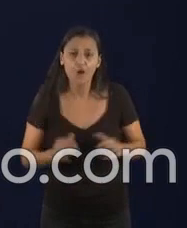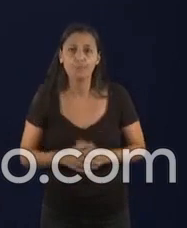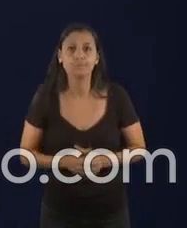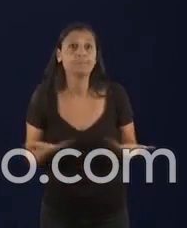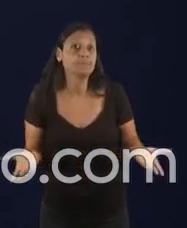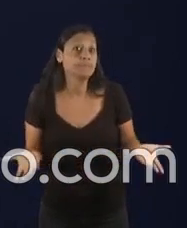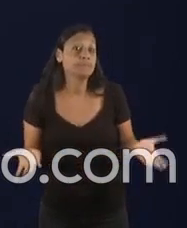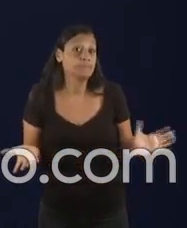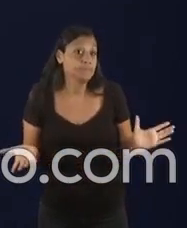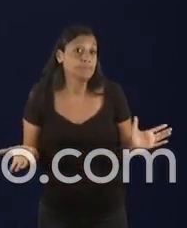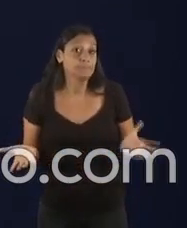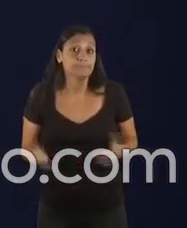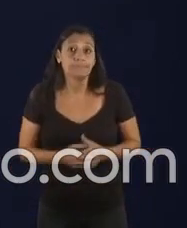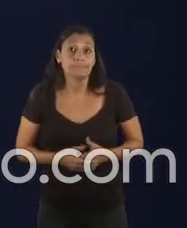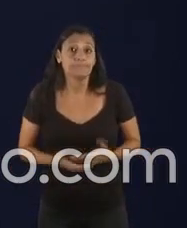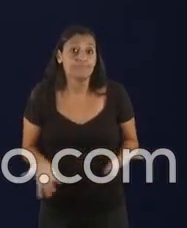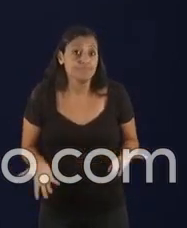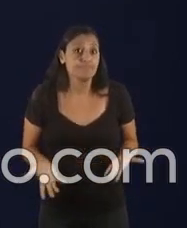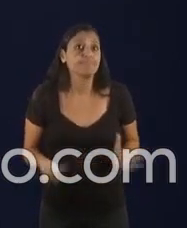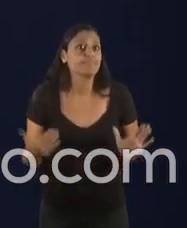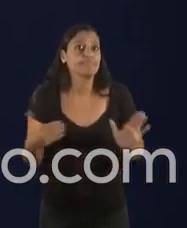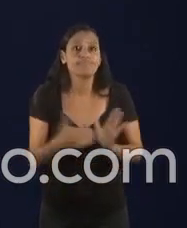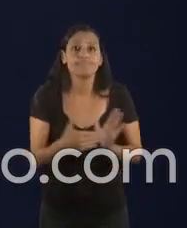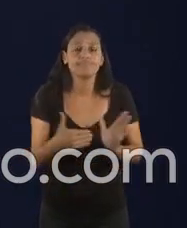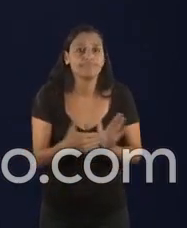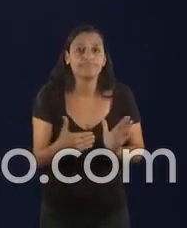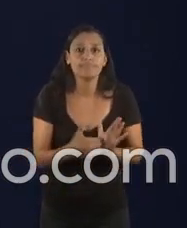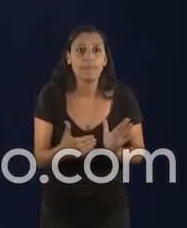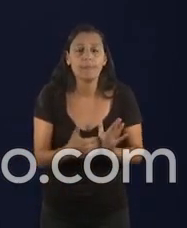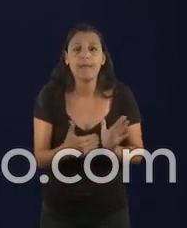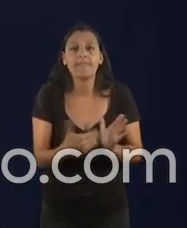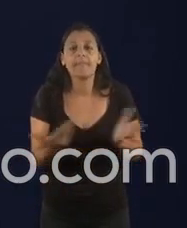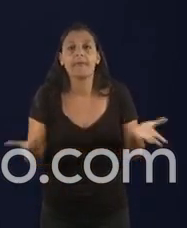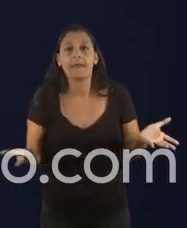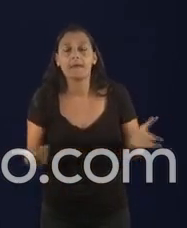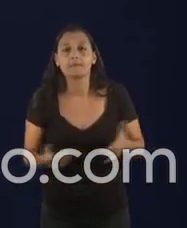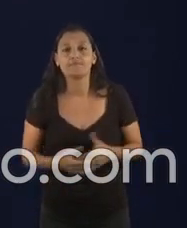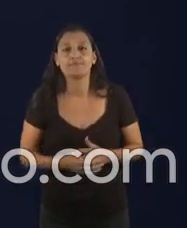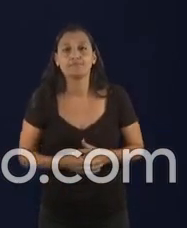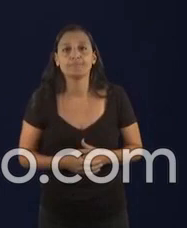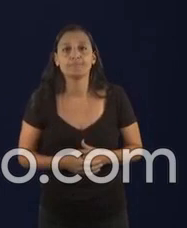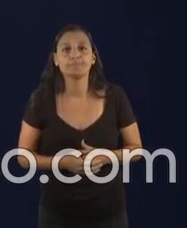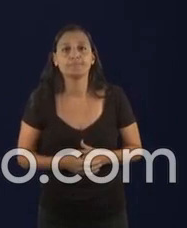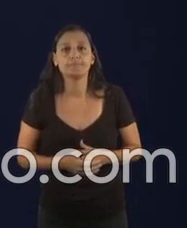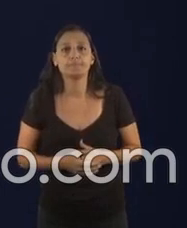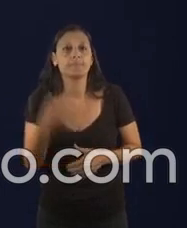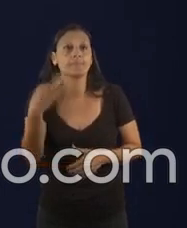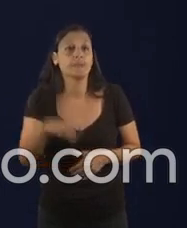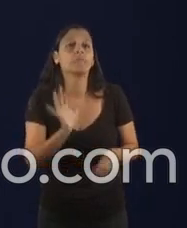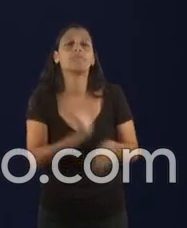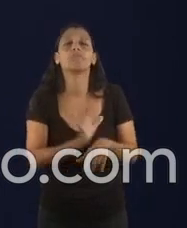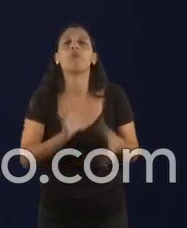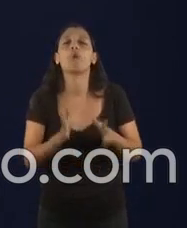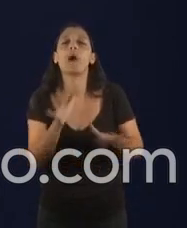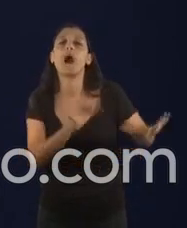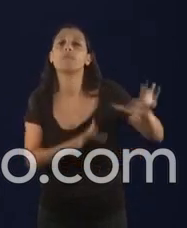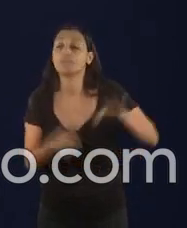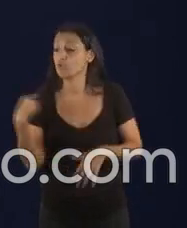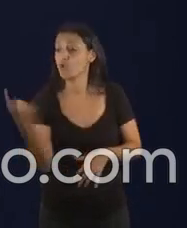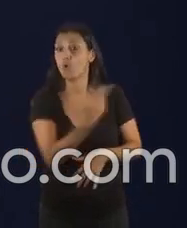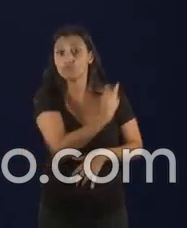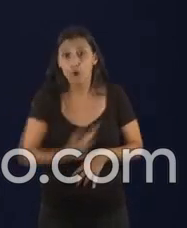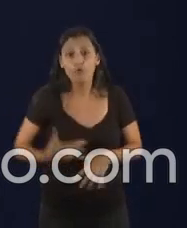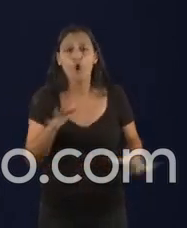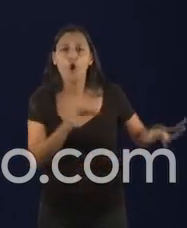del otro lado no habrá demanda que lo convalide y en tal caso eh este reordenamiento que estamos haciendo de